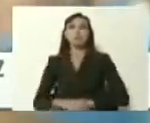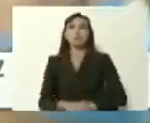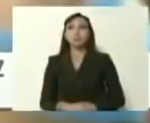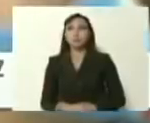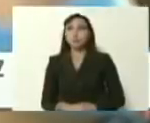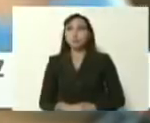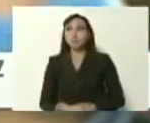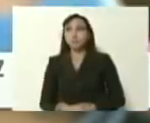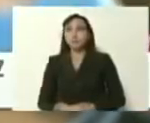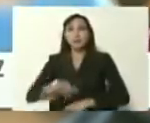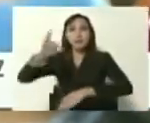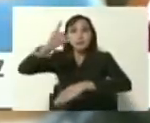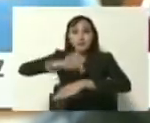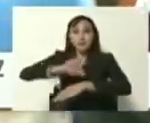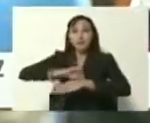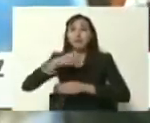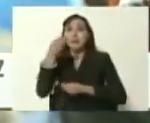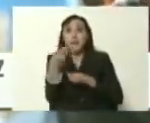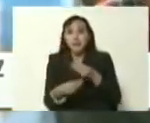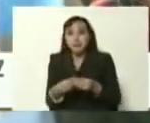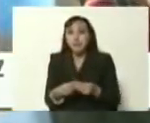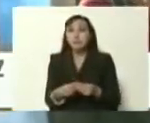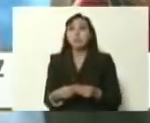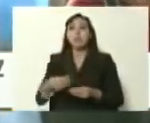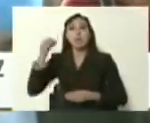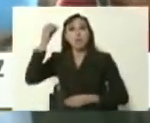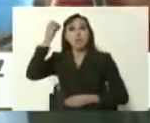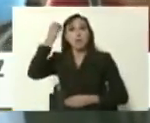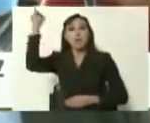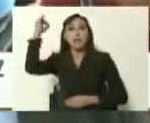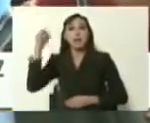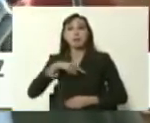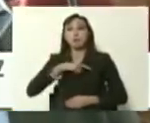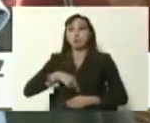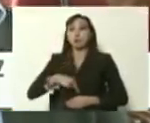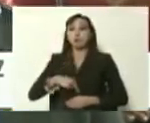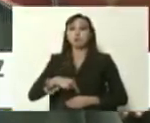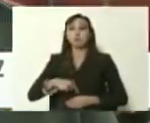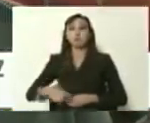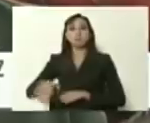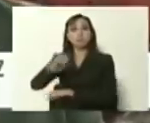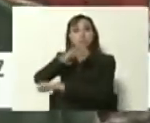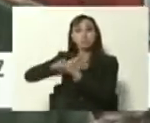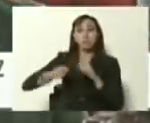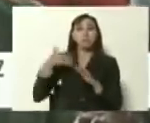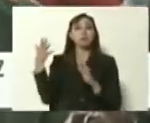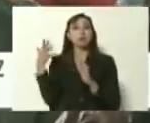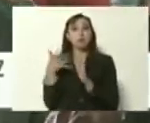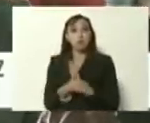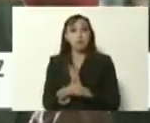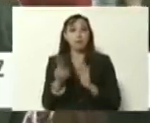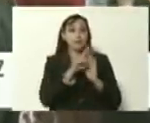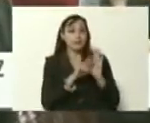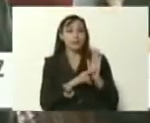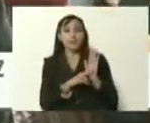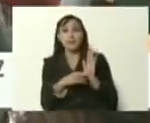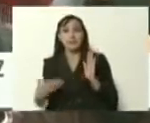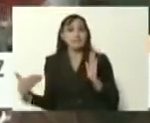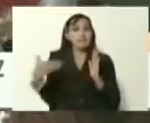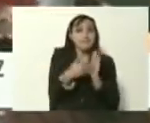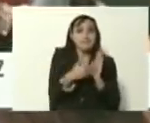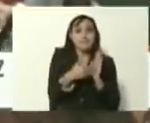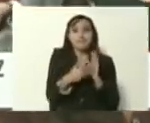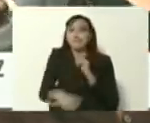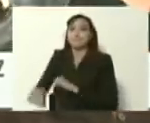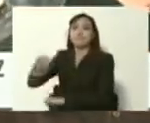La Iglesia cristiana fija una posición y nos oponemos a toda iniciativa que vaya contra los principios de la vida y contra